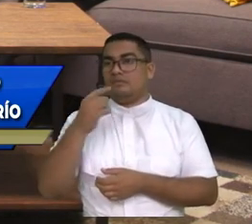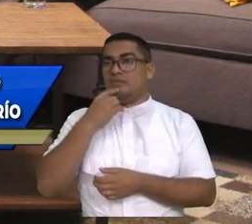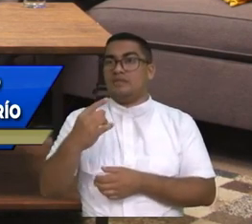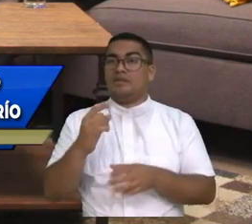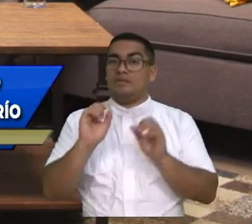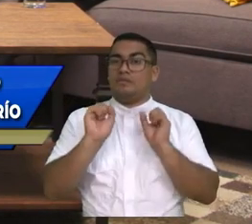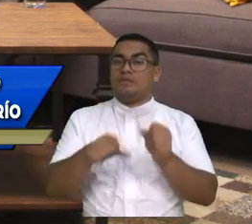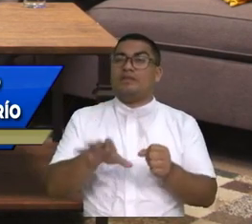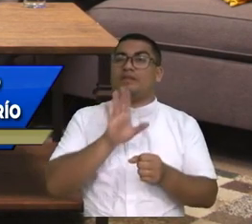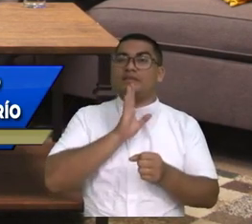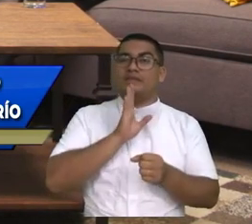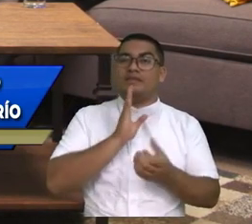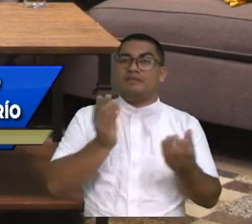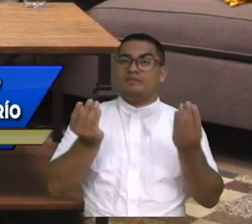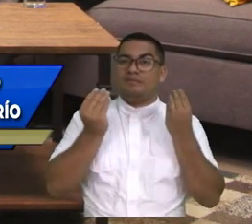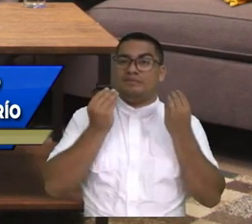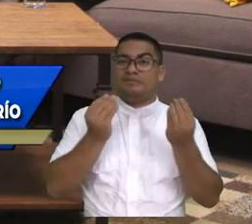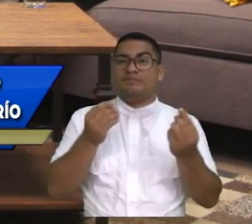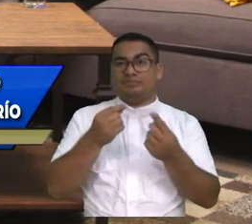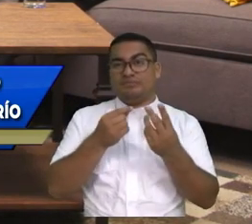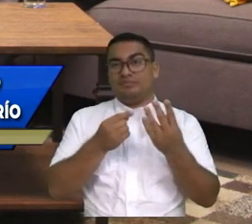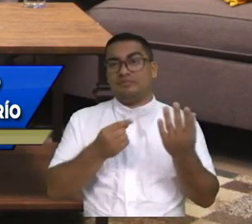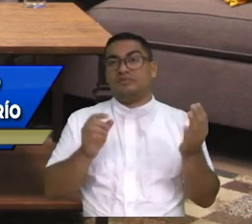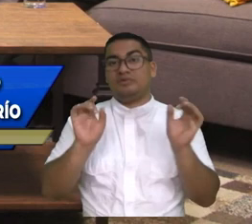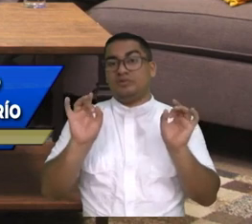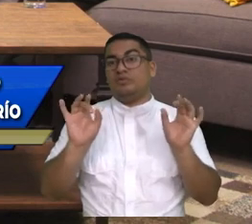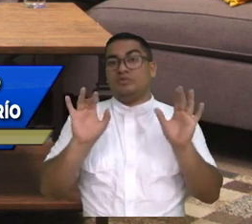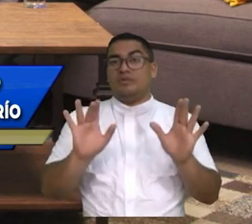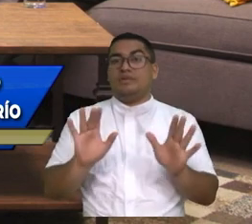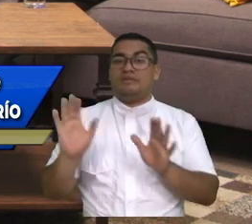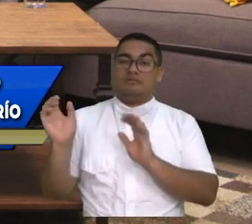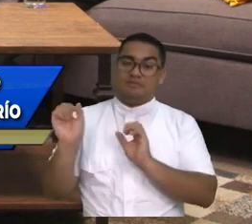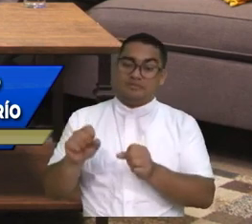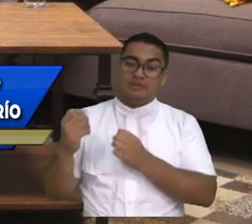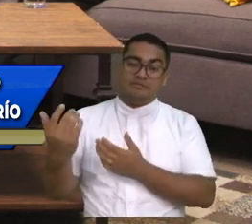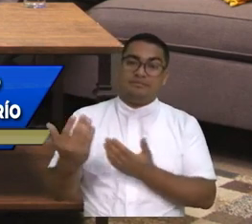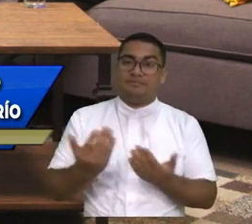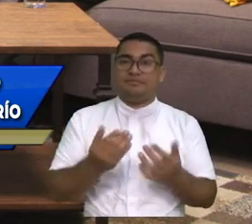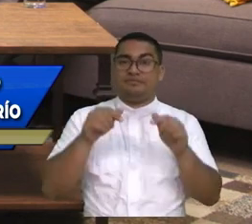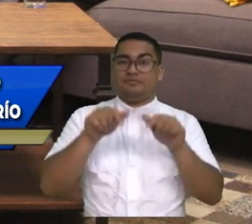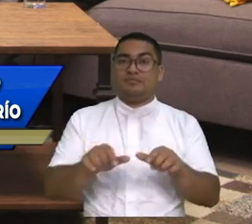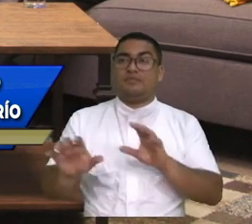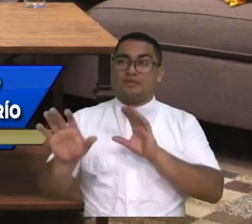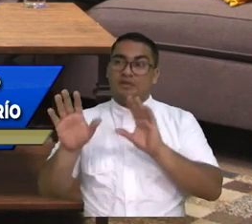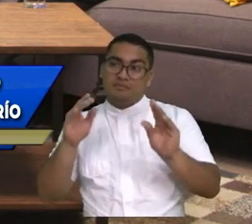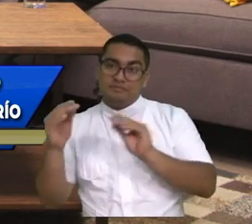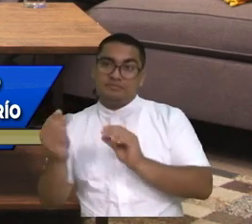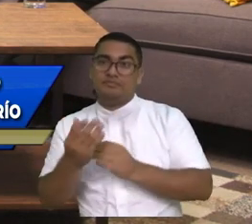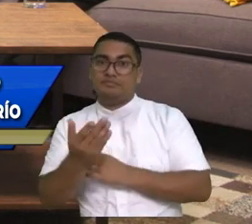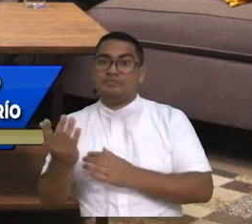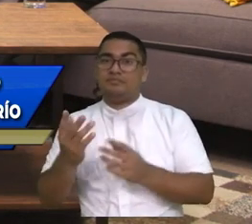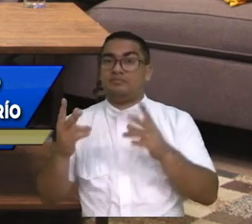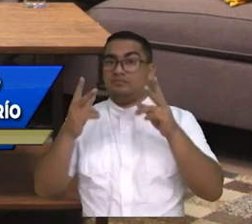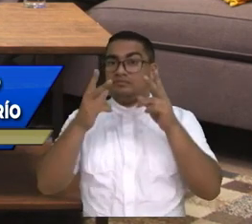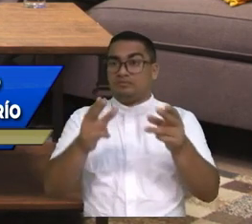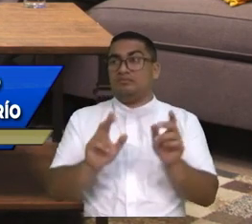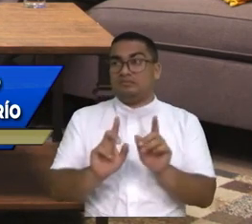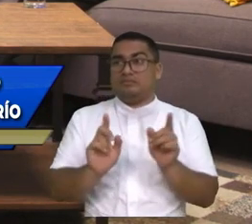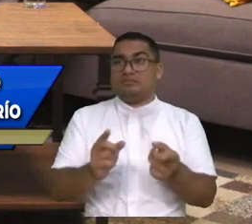podríamos conversar con, y bueno, muy afortunado de tener este espacio y esta conversación con usted. Tenemos que hacer una